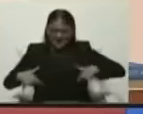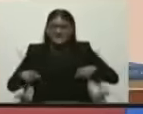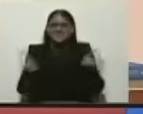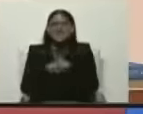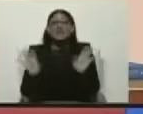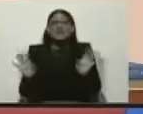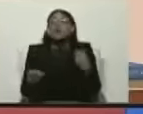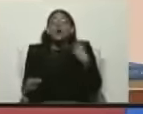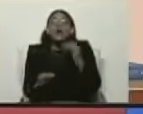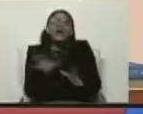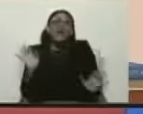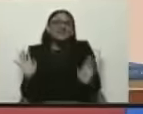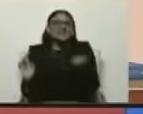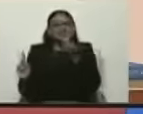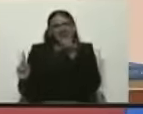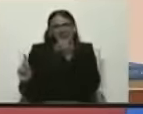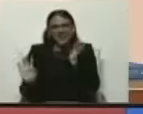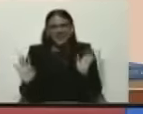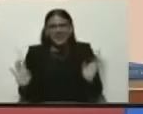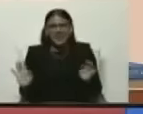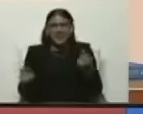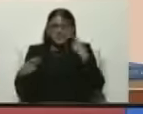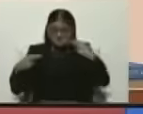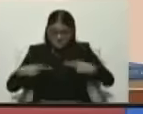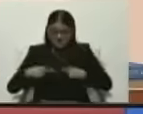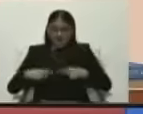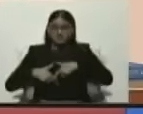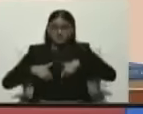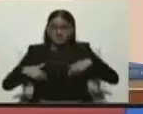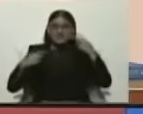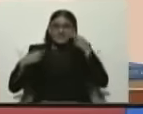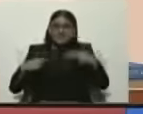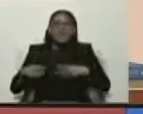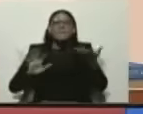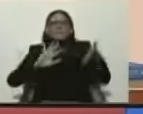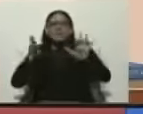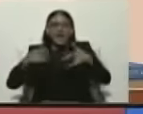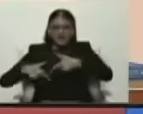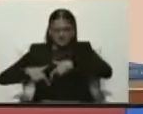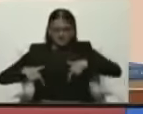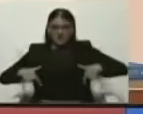No tiene nada que ver, pero aquí está, esta es la tarjeta, mire. Tum, tum, tum.